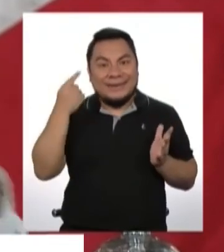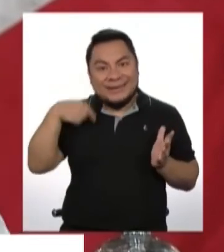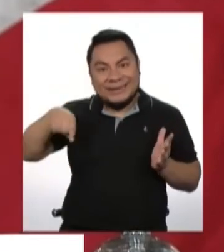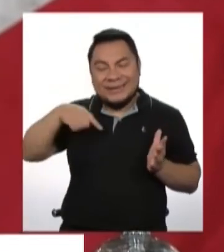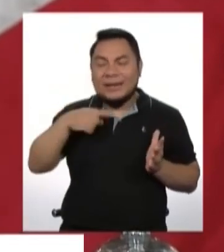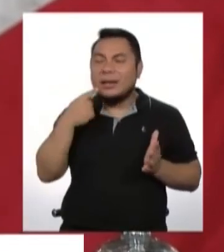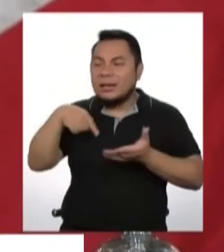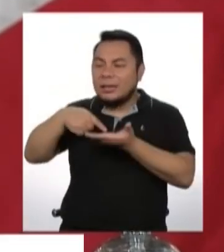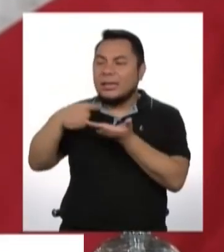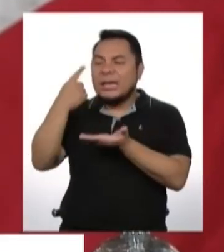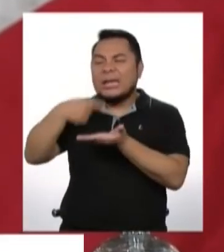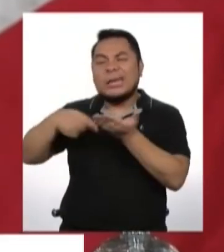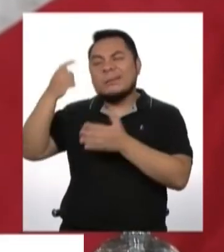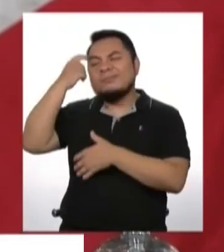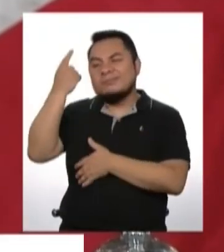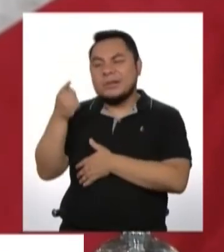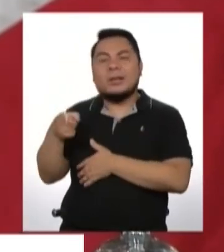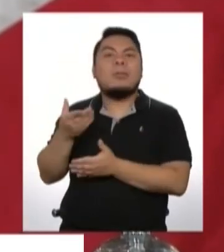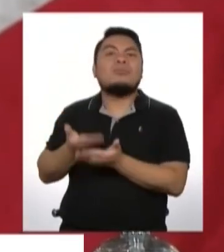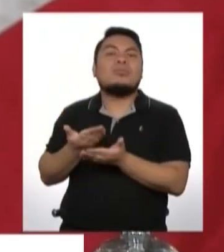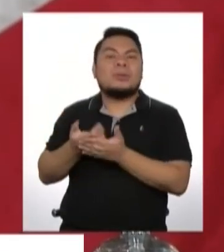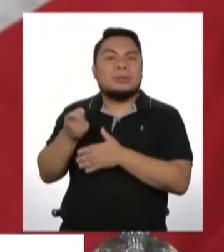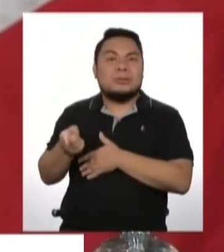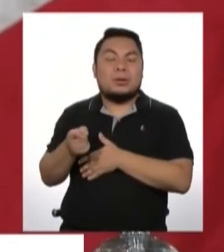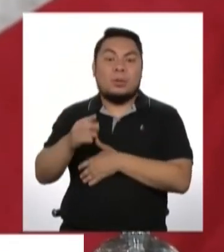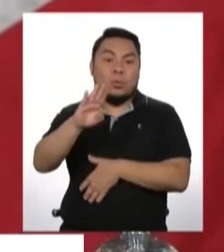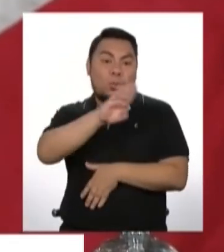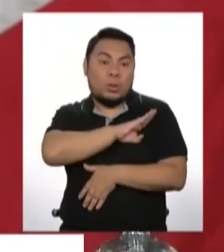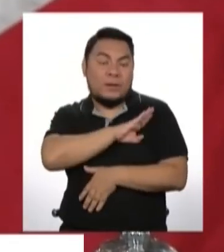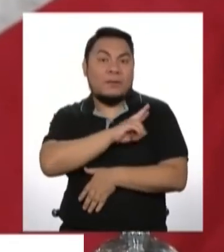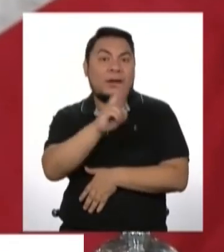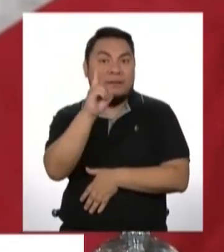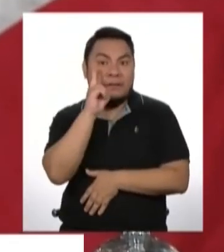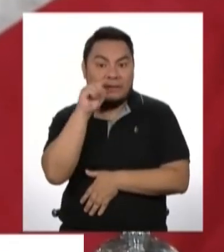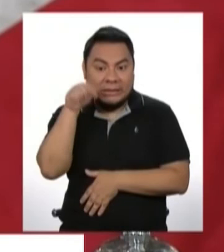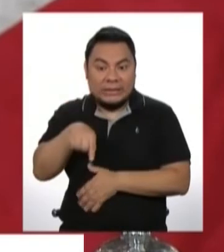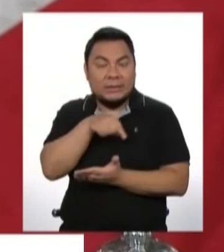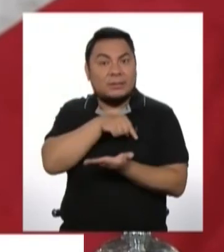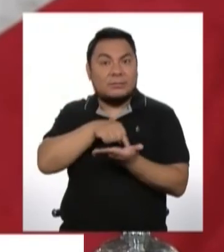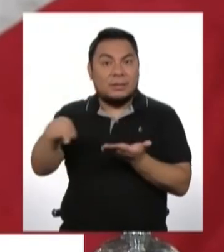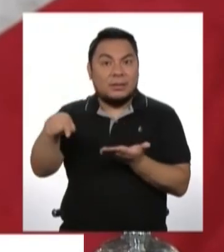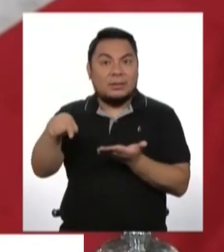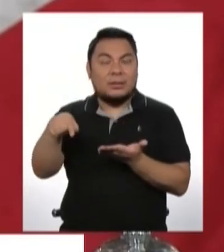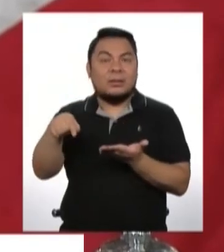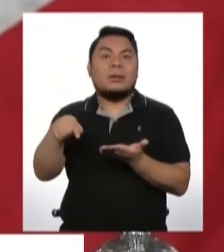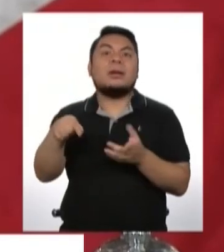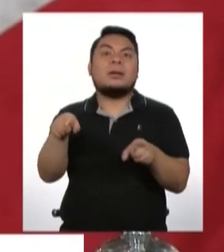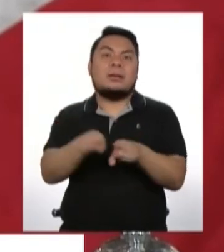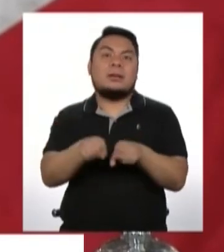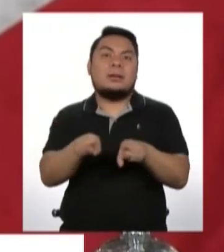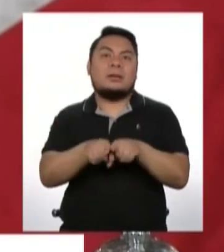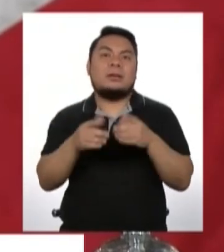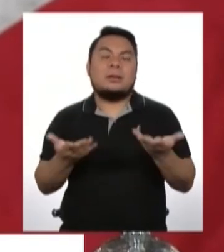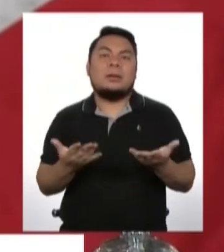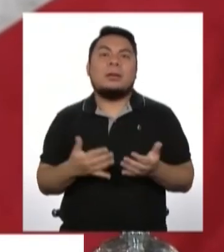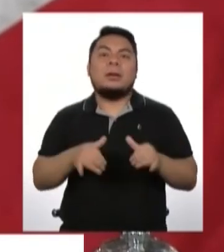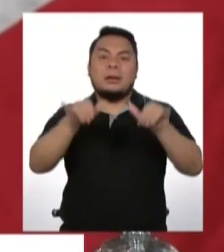Entonces, han hecho una propuesta para que jueves y viernes de esta semana también sea